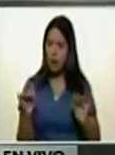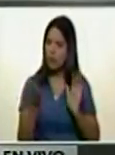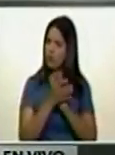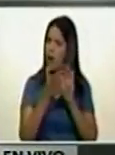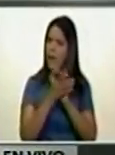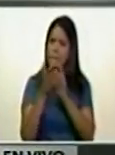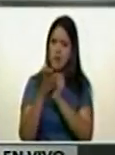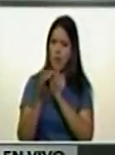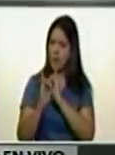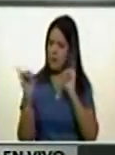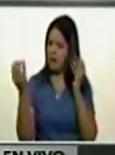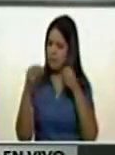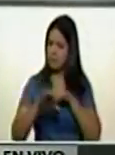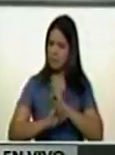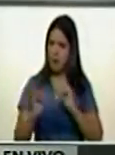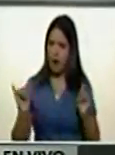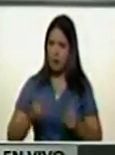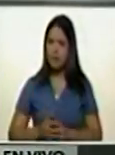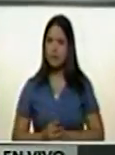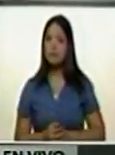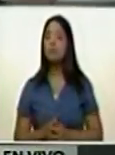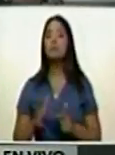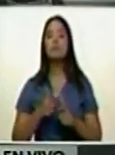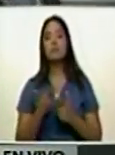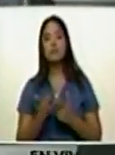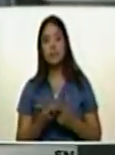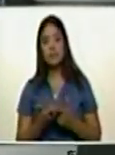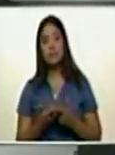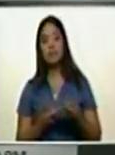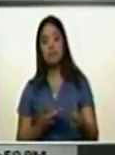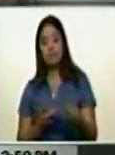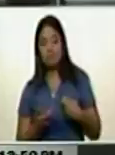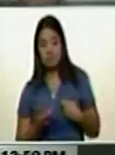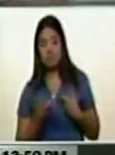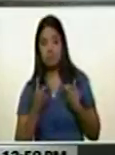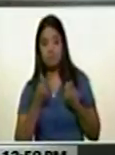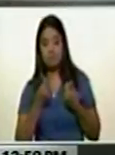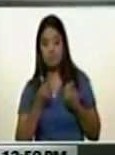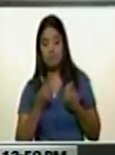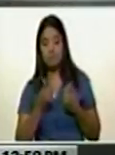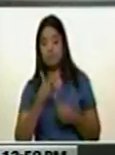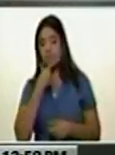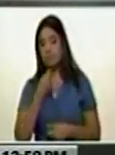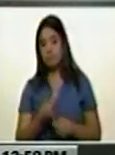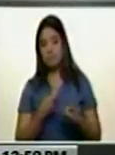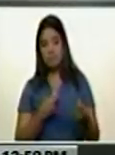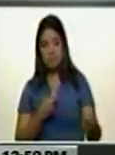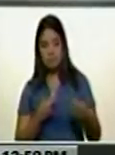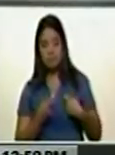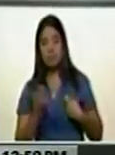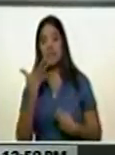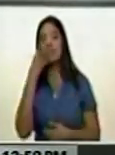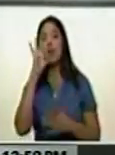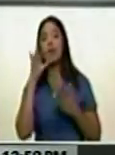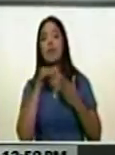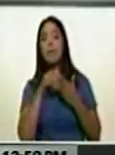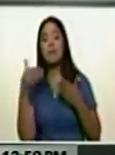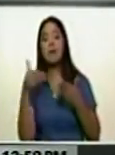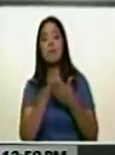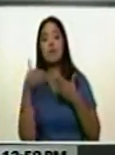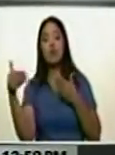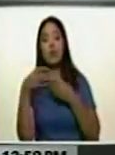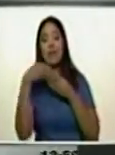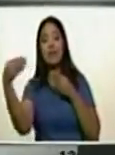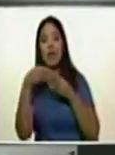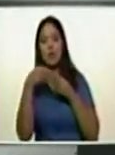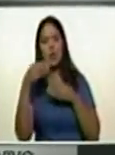amigotes allá, y entonces recibirán ingresos, dinero fresco, como llaman ellos, 50.000 millones de dólares.